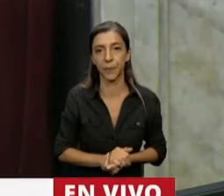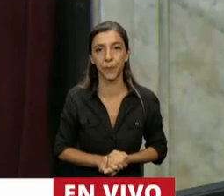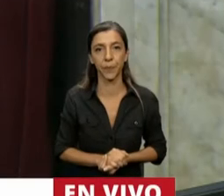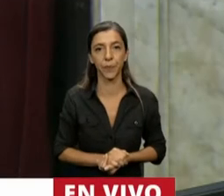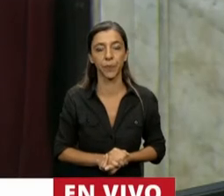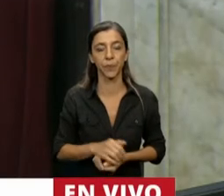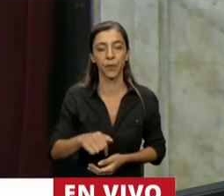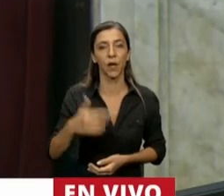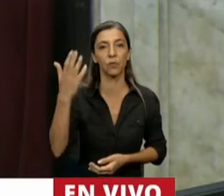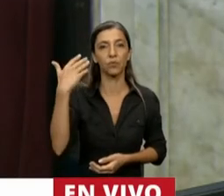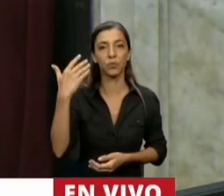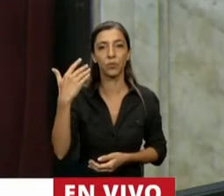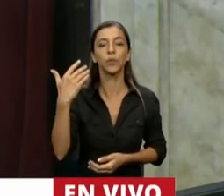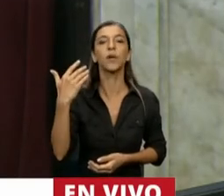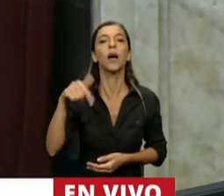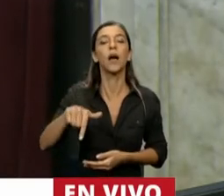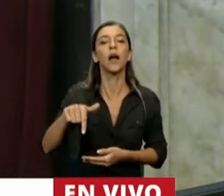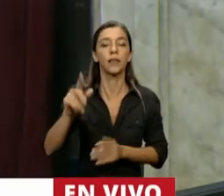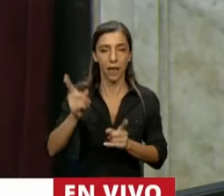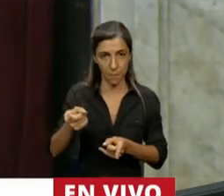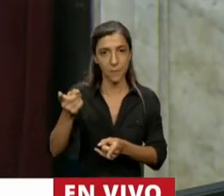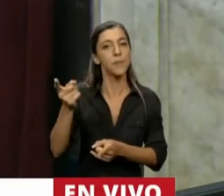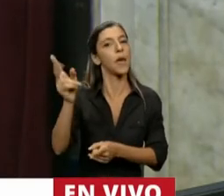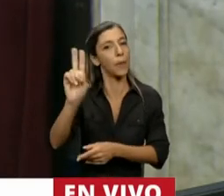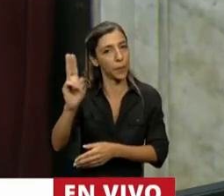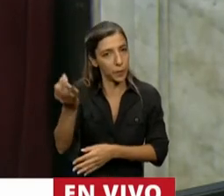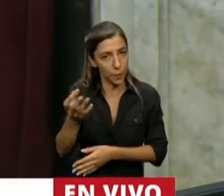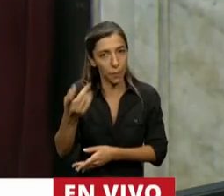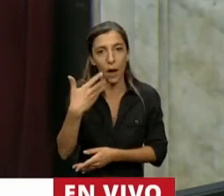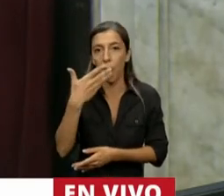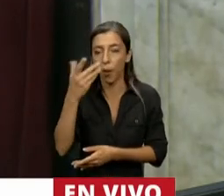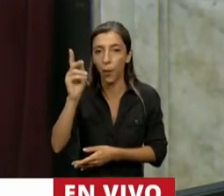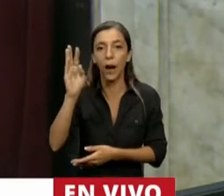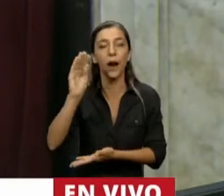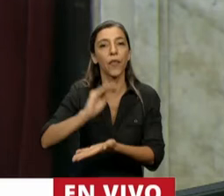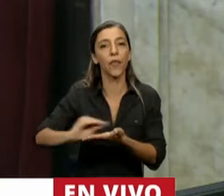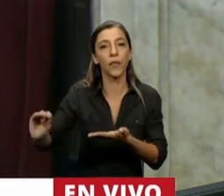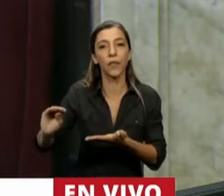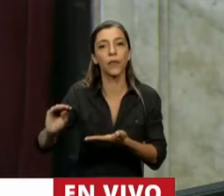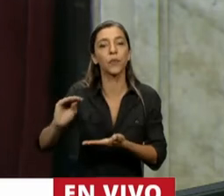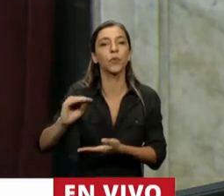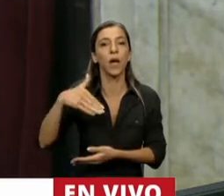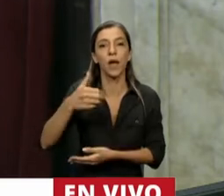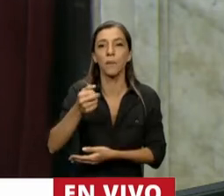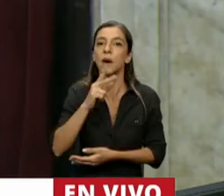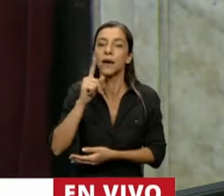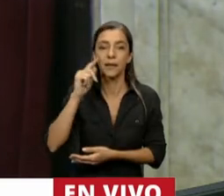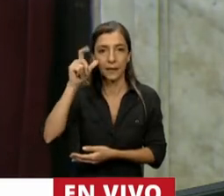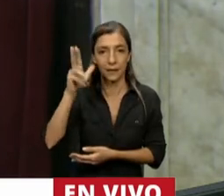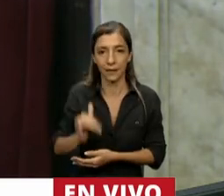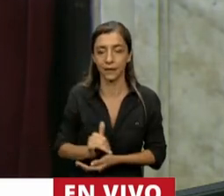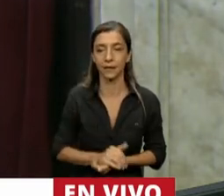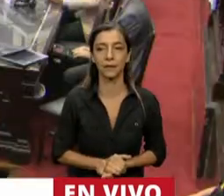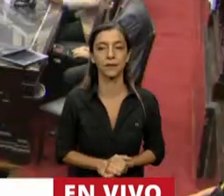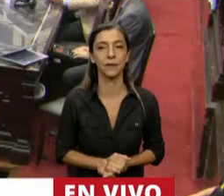Tiene la palabra para otra cuestión de privilegio la diputada Dolores Martínez.